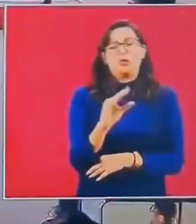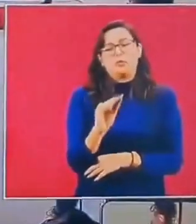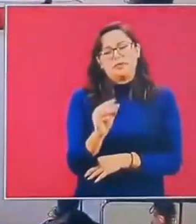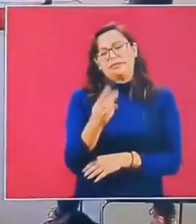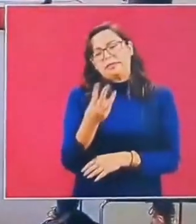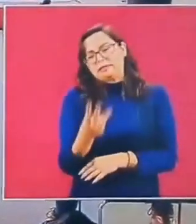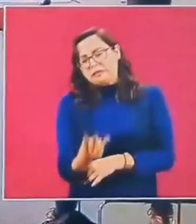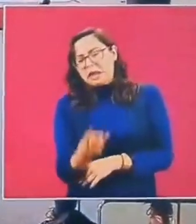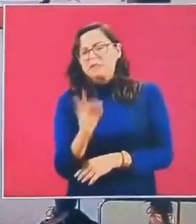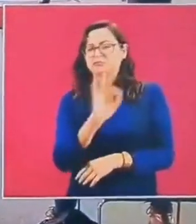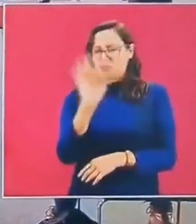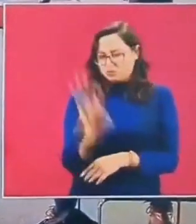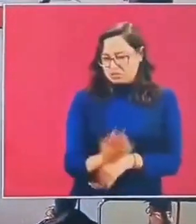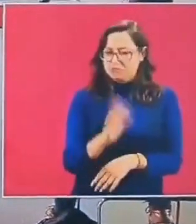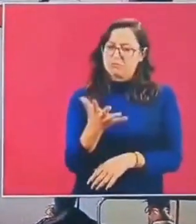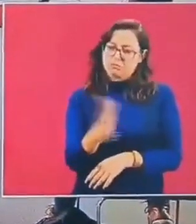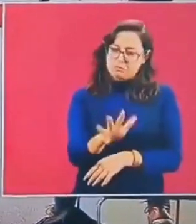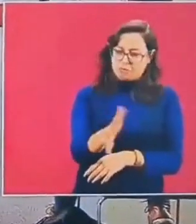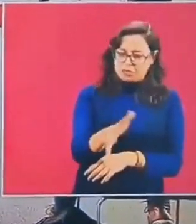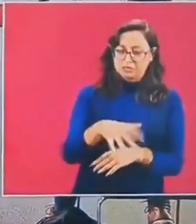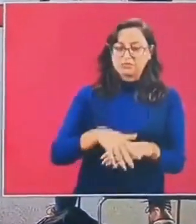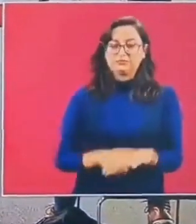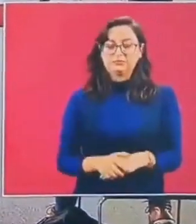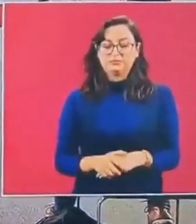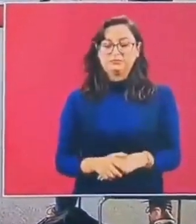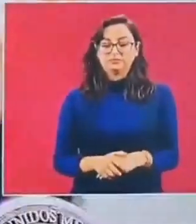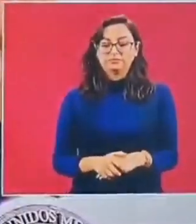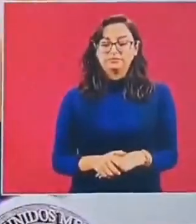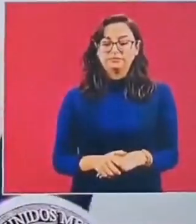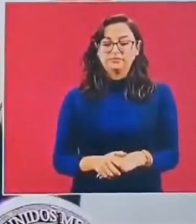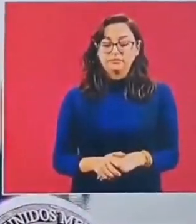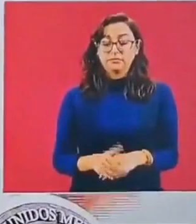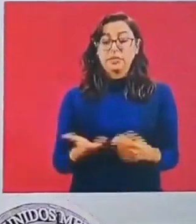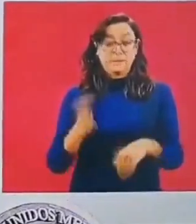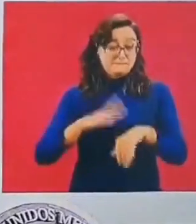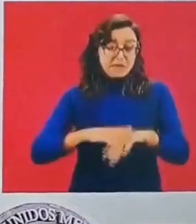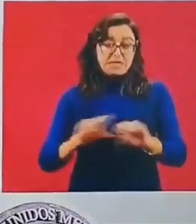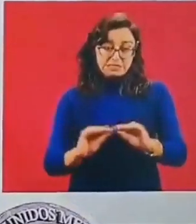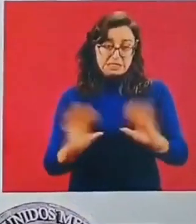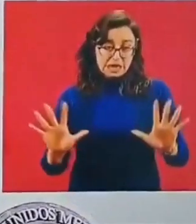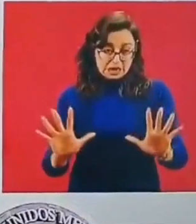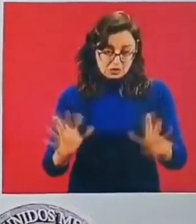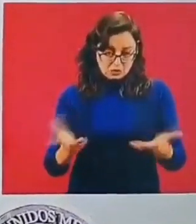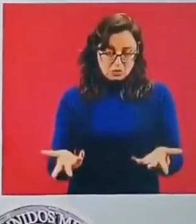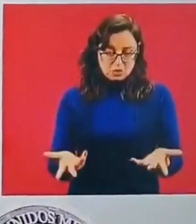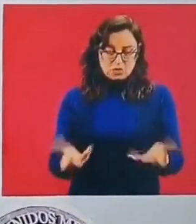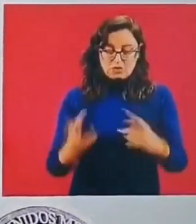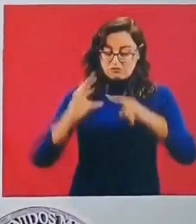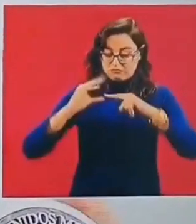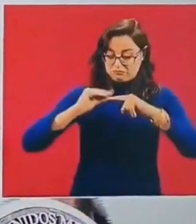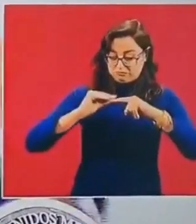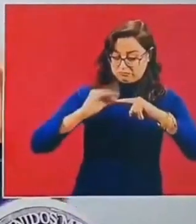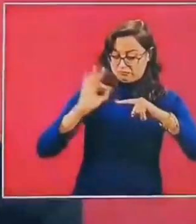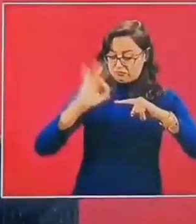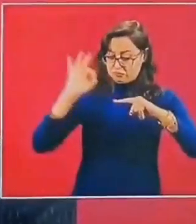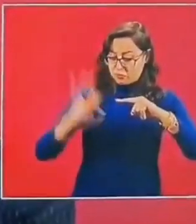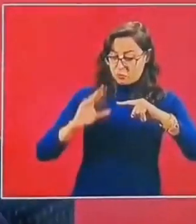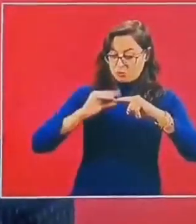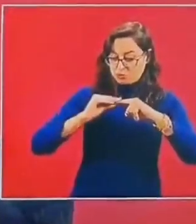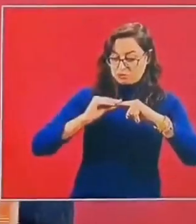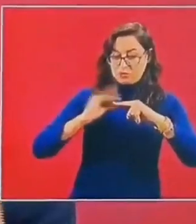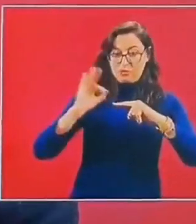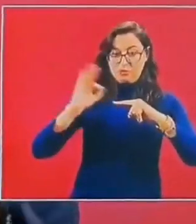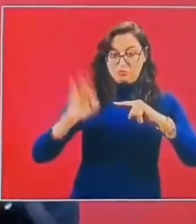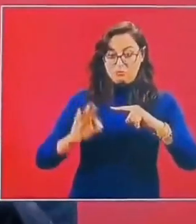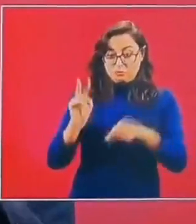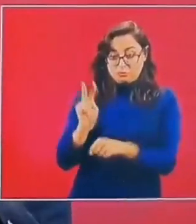y 95%. De manera un tanto arbitraria, pero para tener una idea clara de cuánto es el porcentaje de